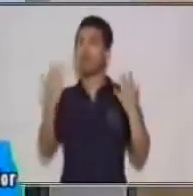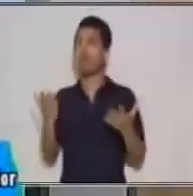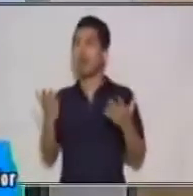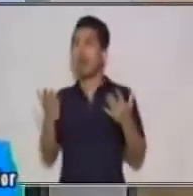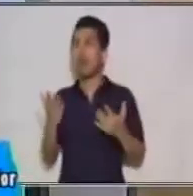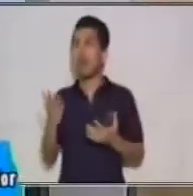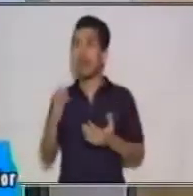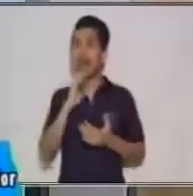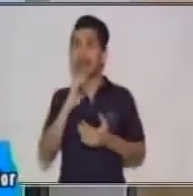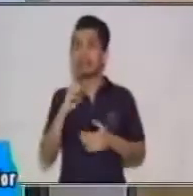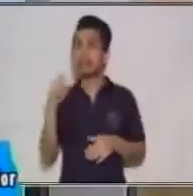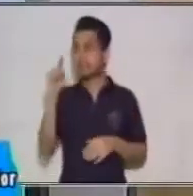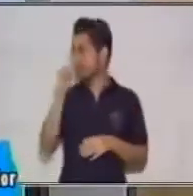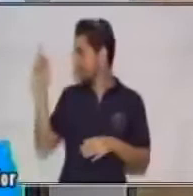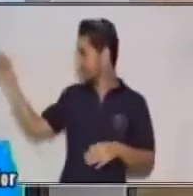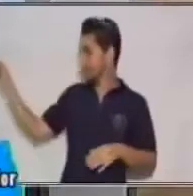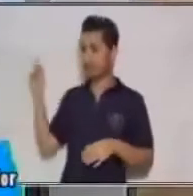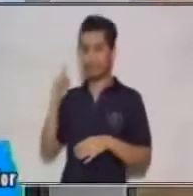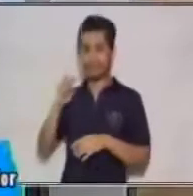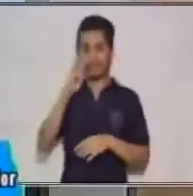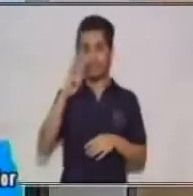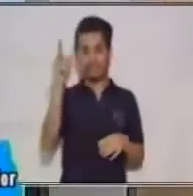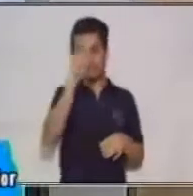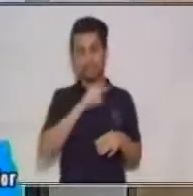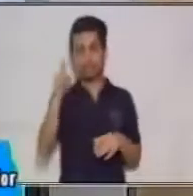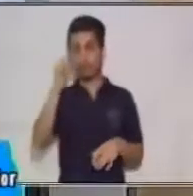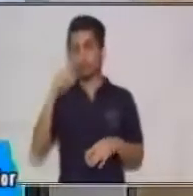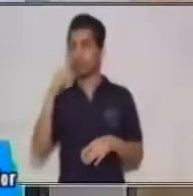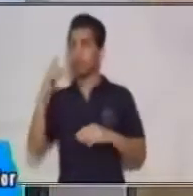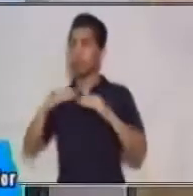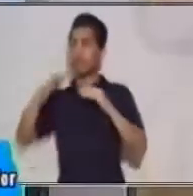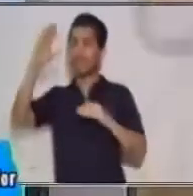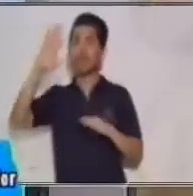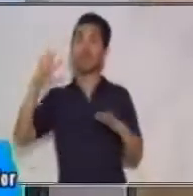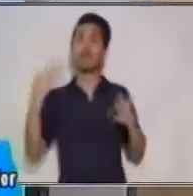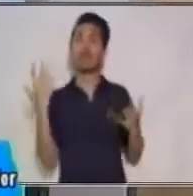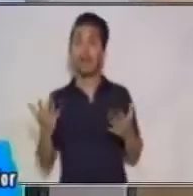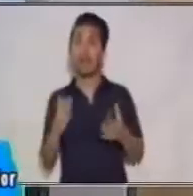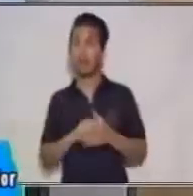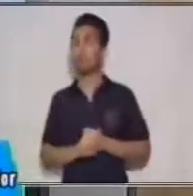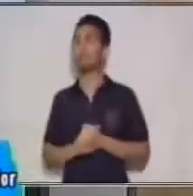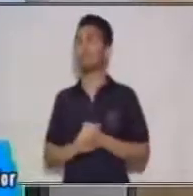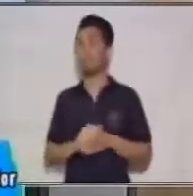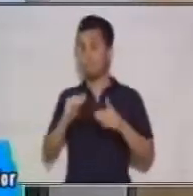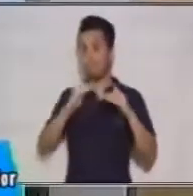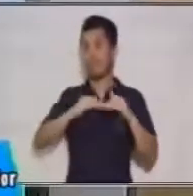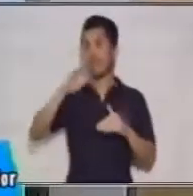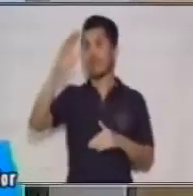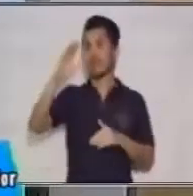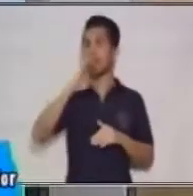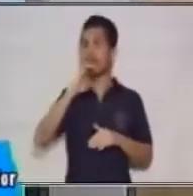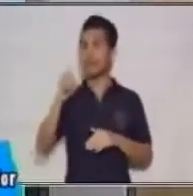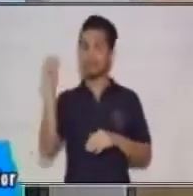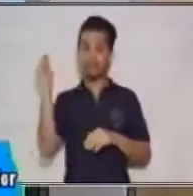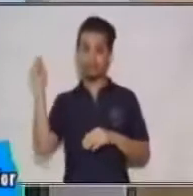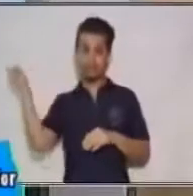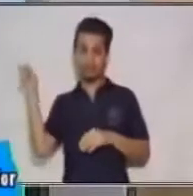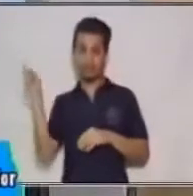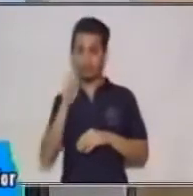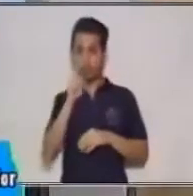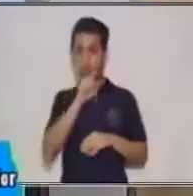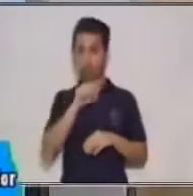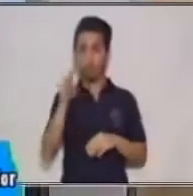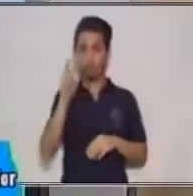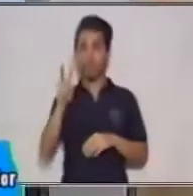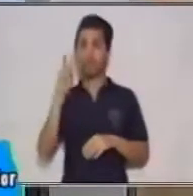¿cuál de estas fracciones es la mayor? La mayor fracción sería esta,